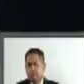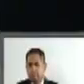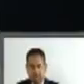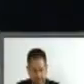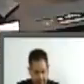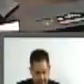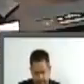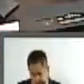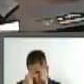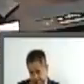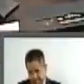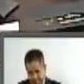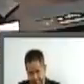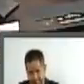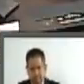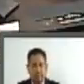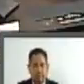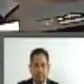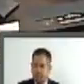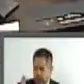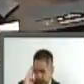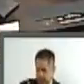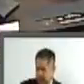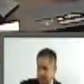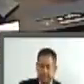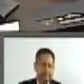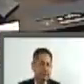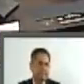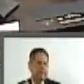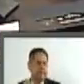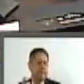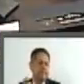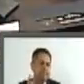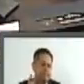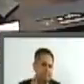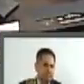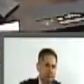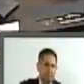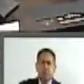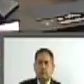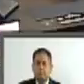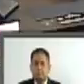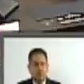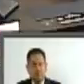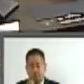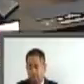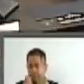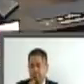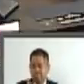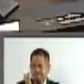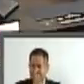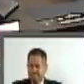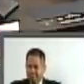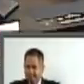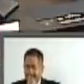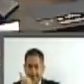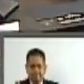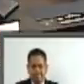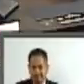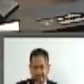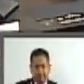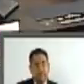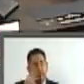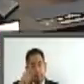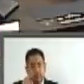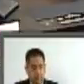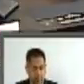nuestro país. Señor presidente, en estos días, centenares de ballenas grises están dejando las aguas que bañan la